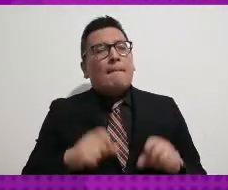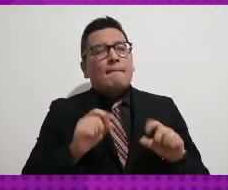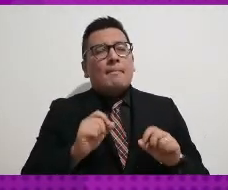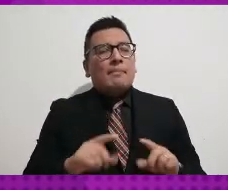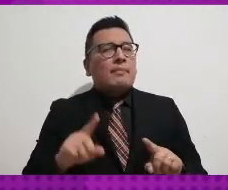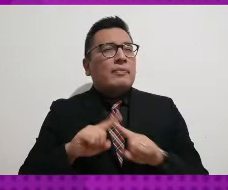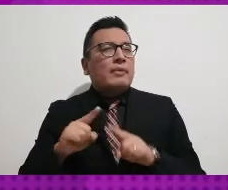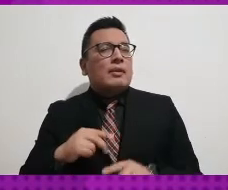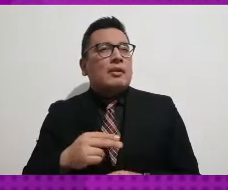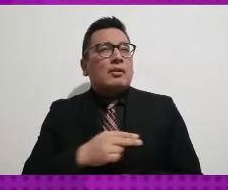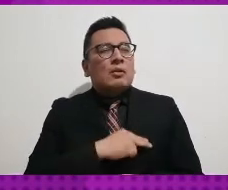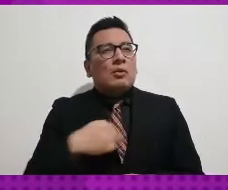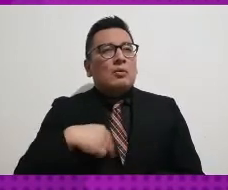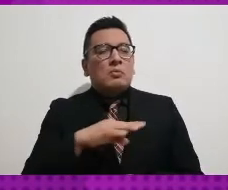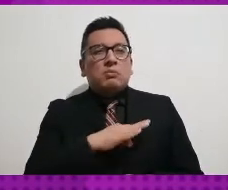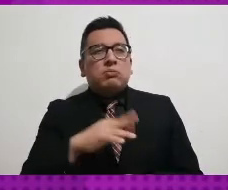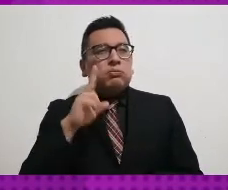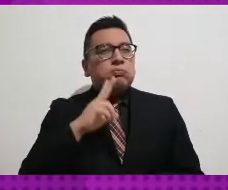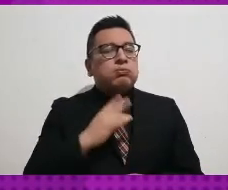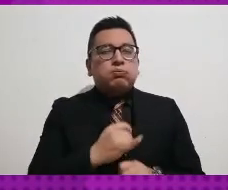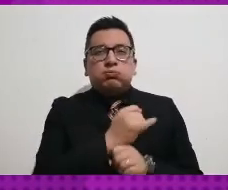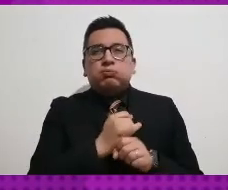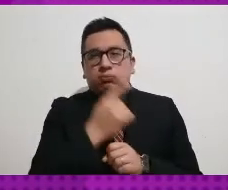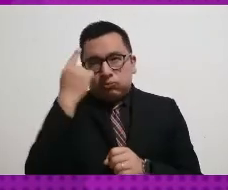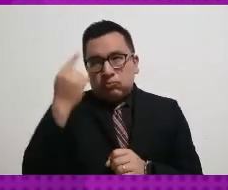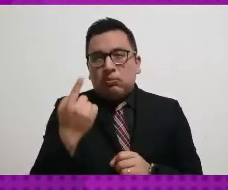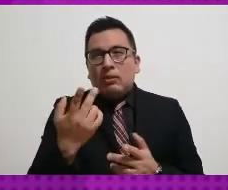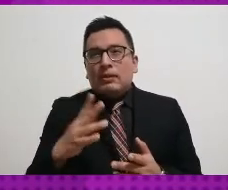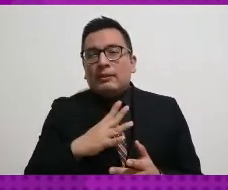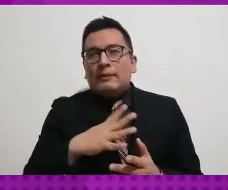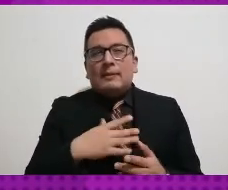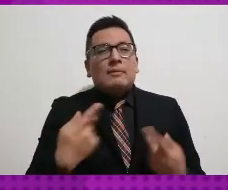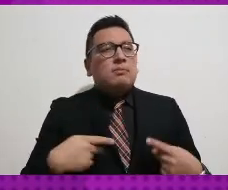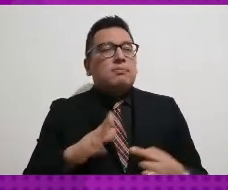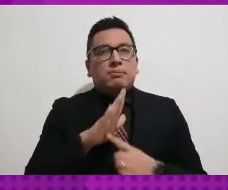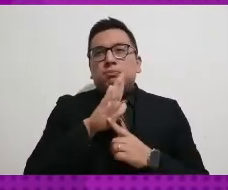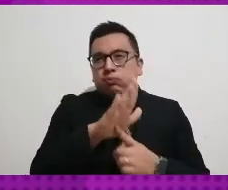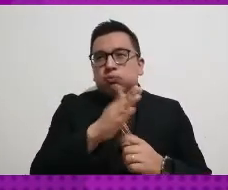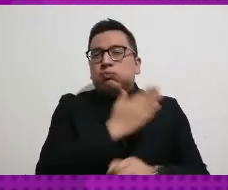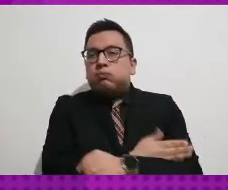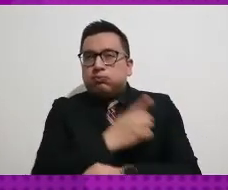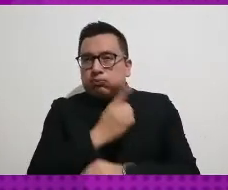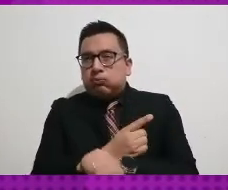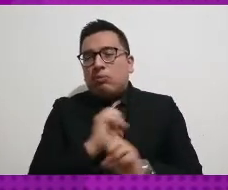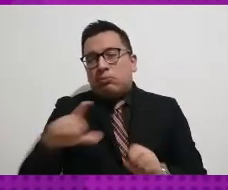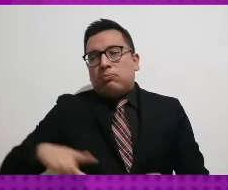herramientas indispensables para construir una mejor sociedad, que es la rendición de cuentas, la transparencia y el gobierno abierto.